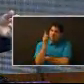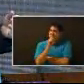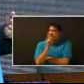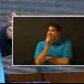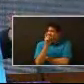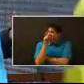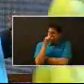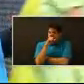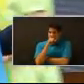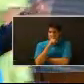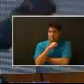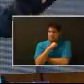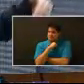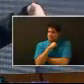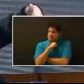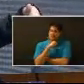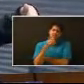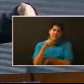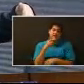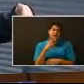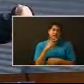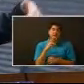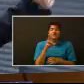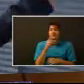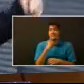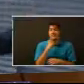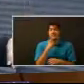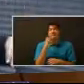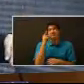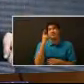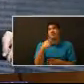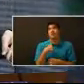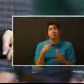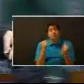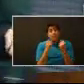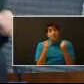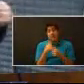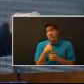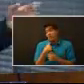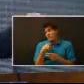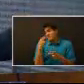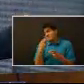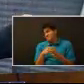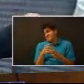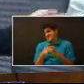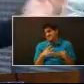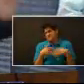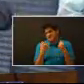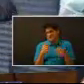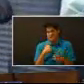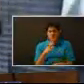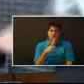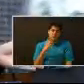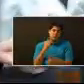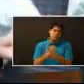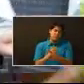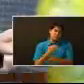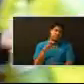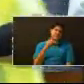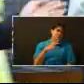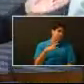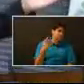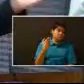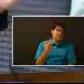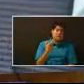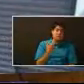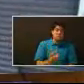muy, o sea, ay, no, Señor, yo tengo miedo, a mí me cuesta, yo tengo problemas, yo no tengo dinero,